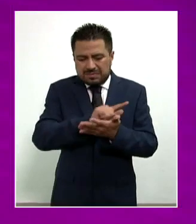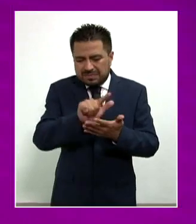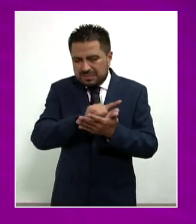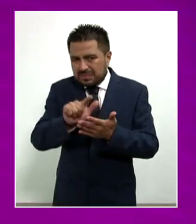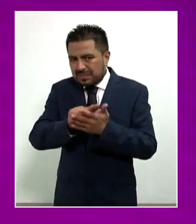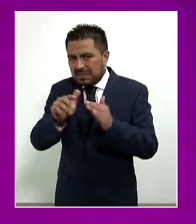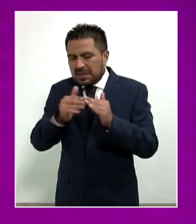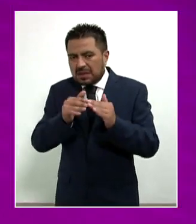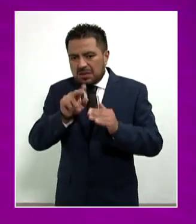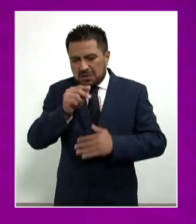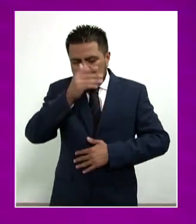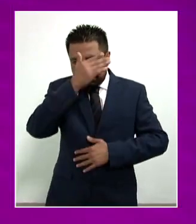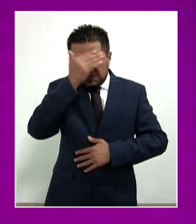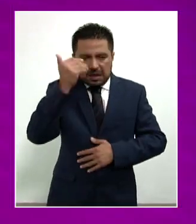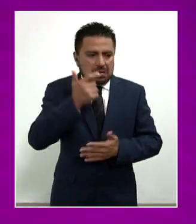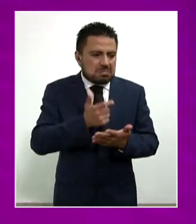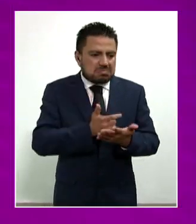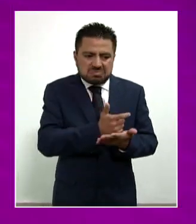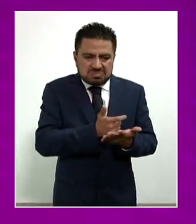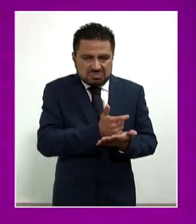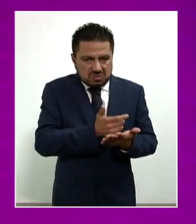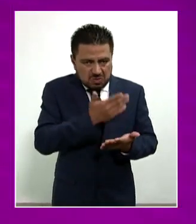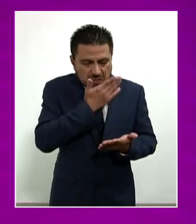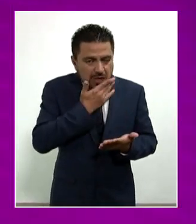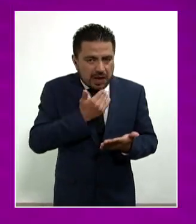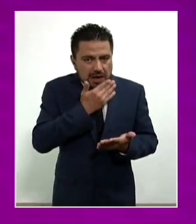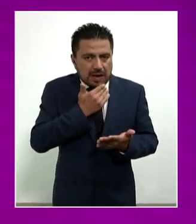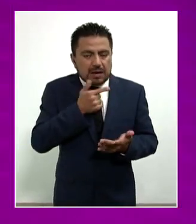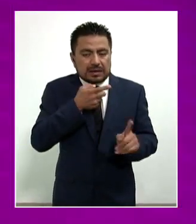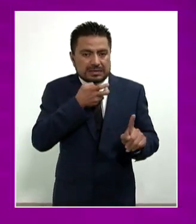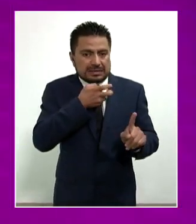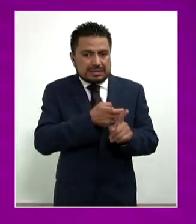no se pagan son